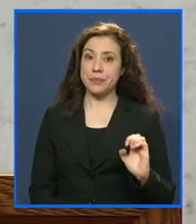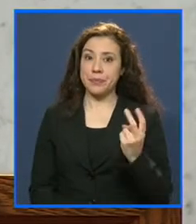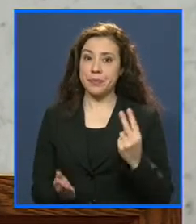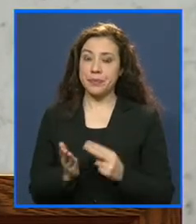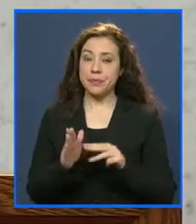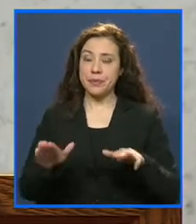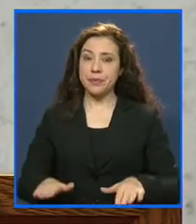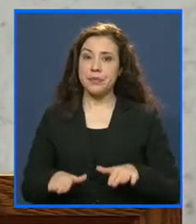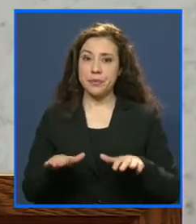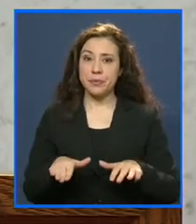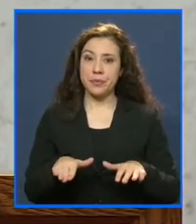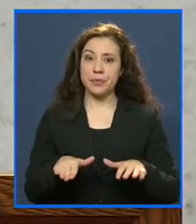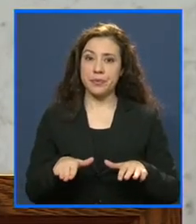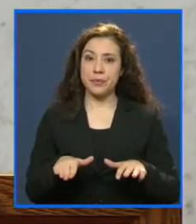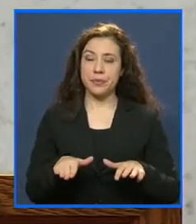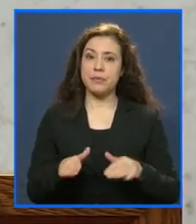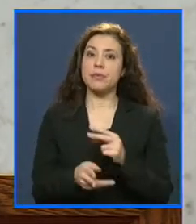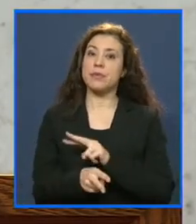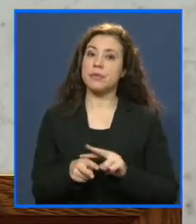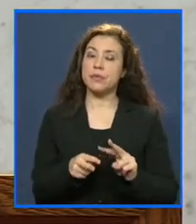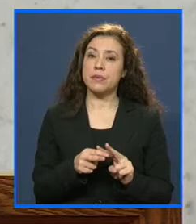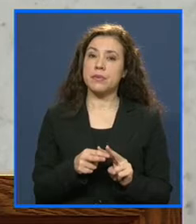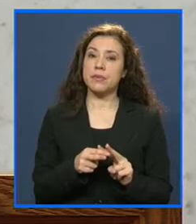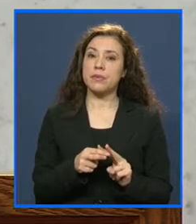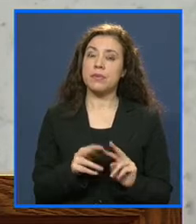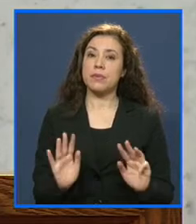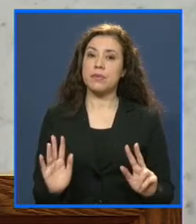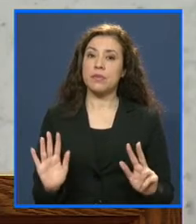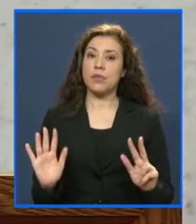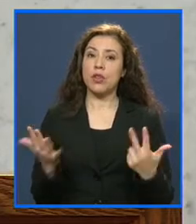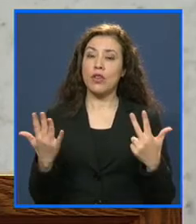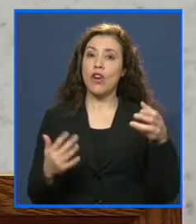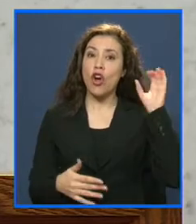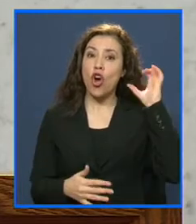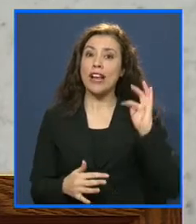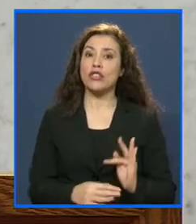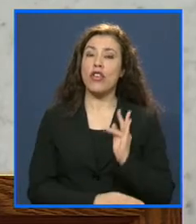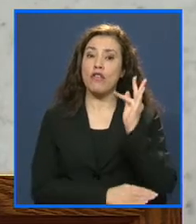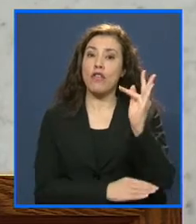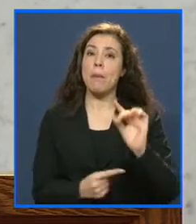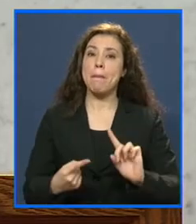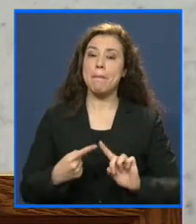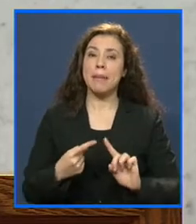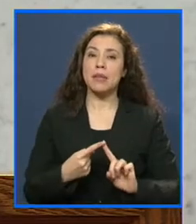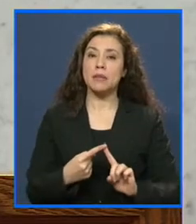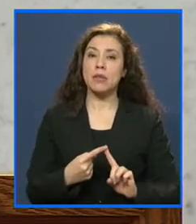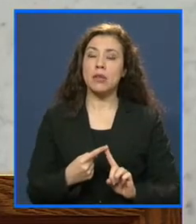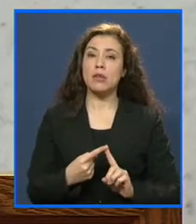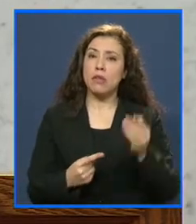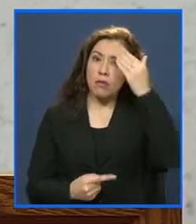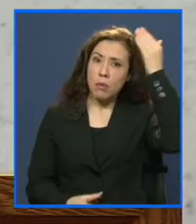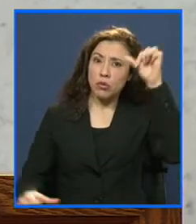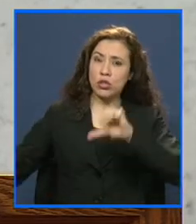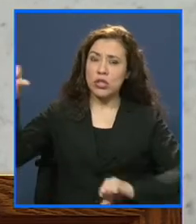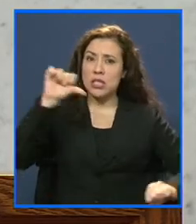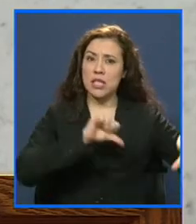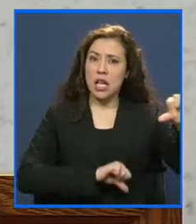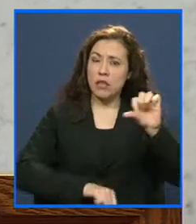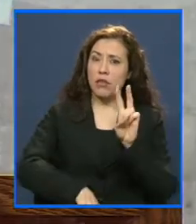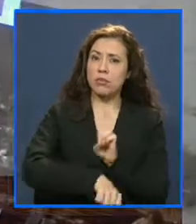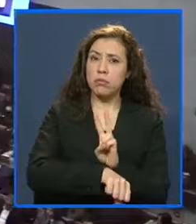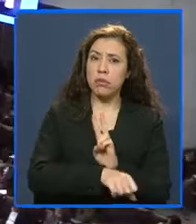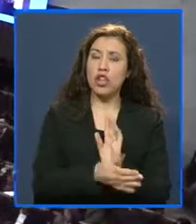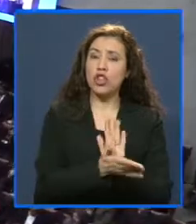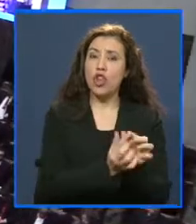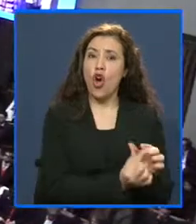2019 se realizó el octavo congreso del futuro con la participación de connotados científicos y académicos a lo